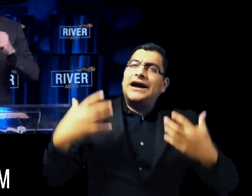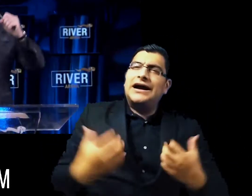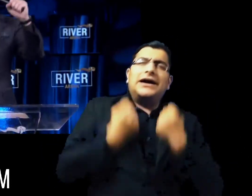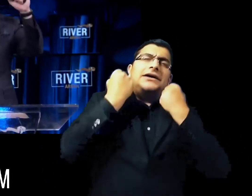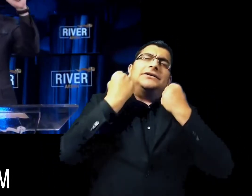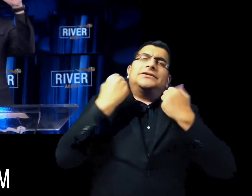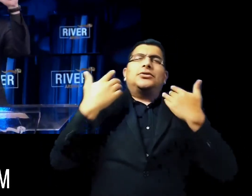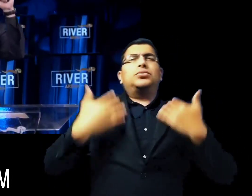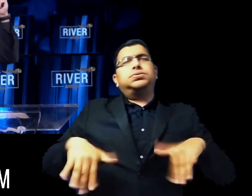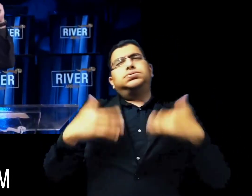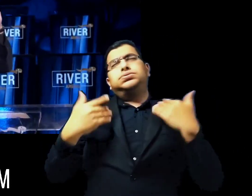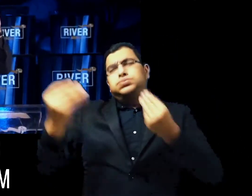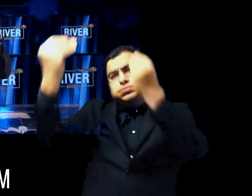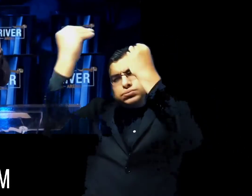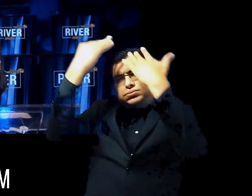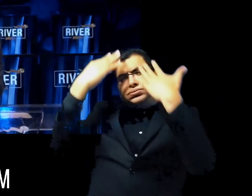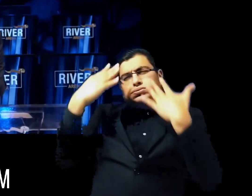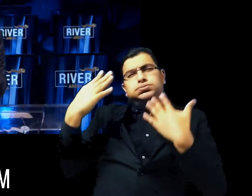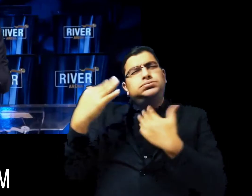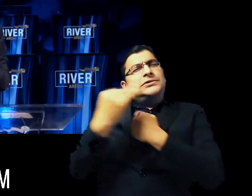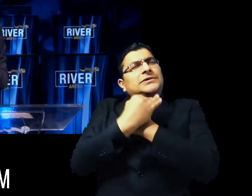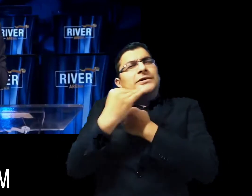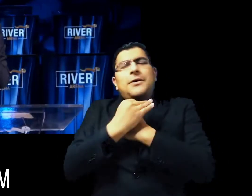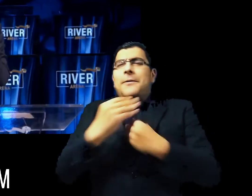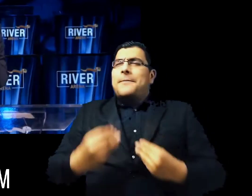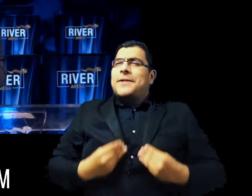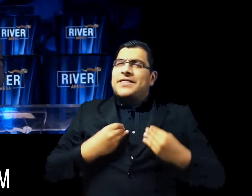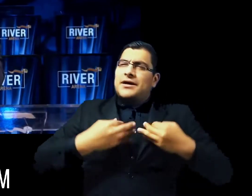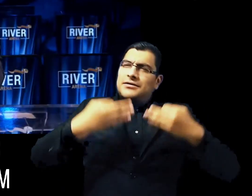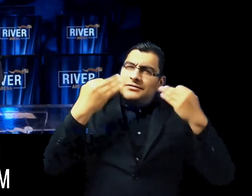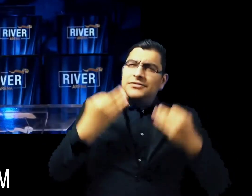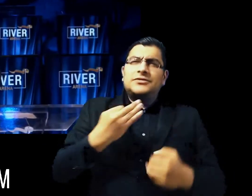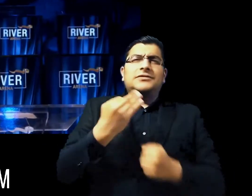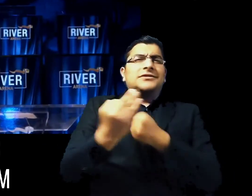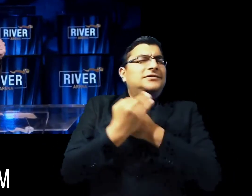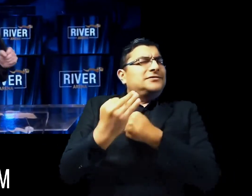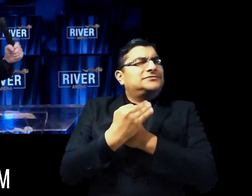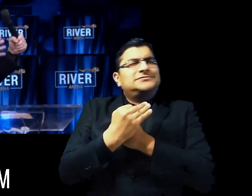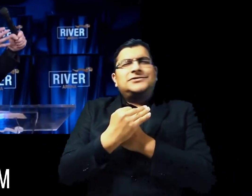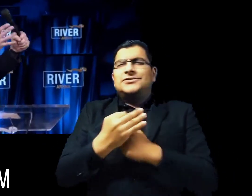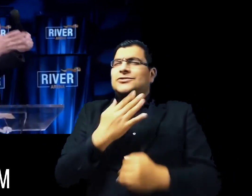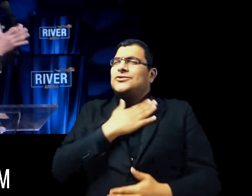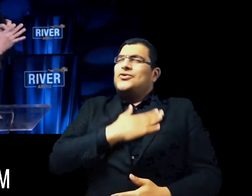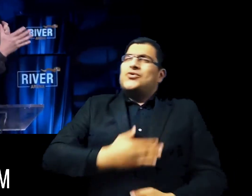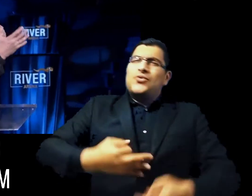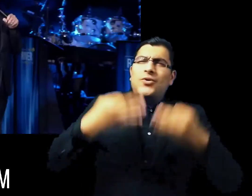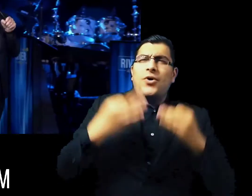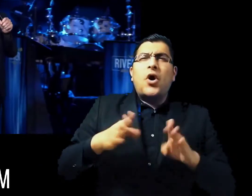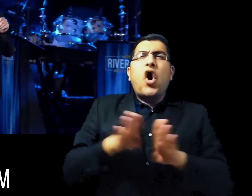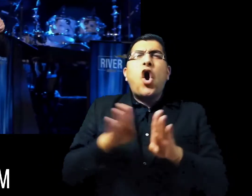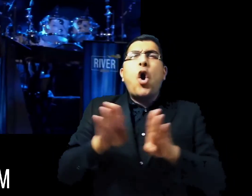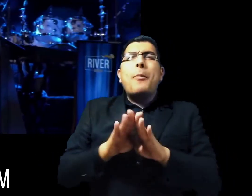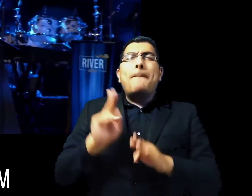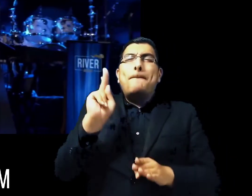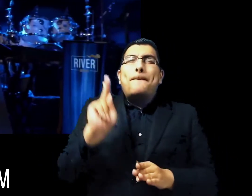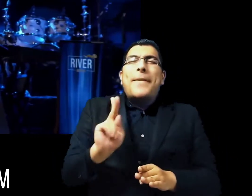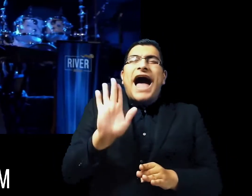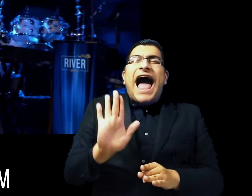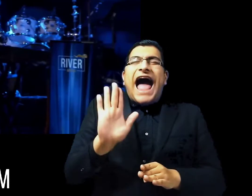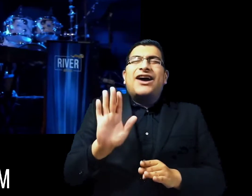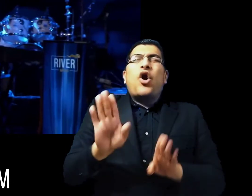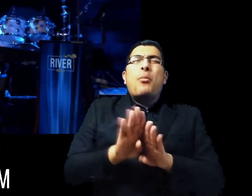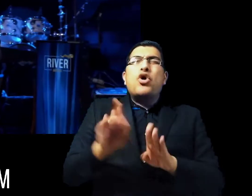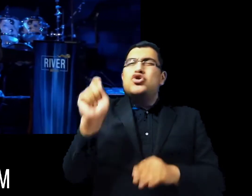salvación. Me rodeó de manto de justicia. Me fascina eso. Como a novio me atavió. Como